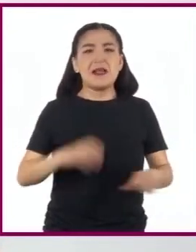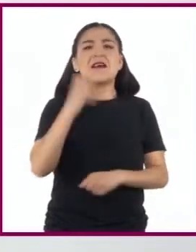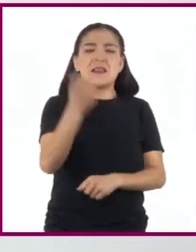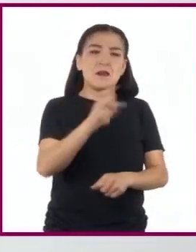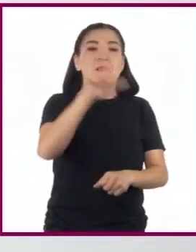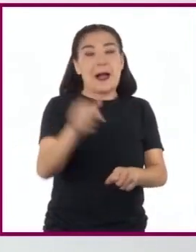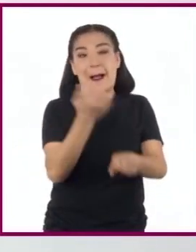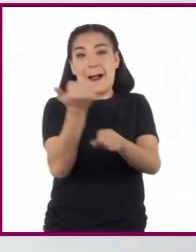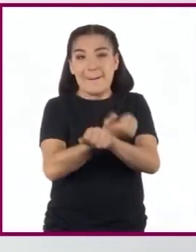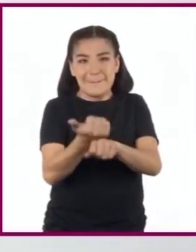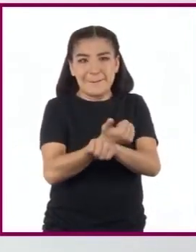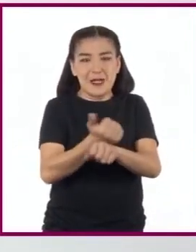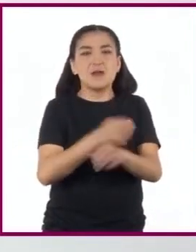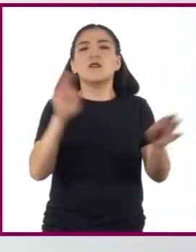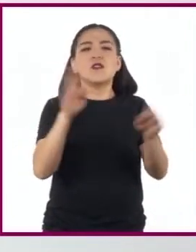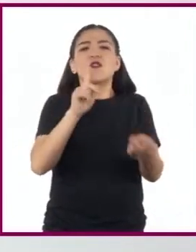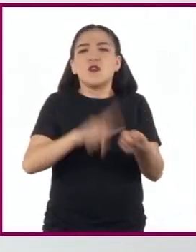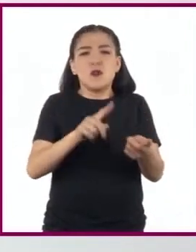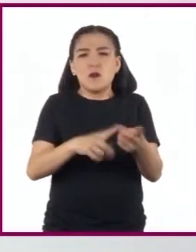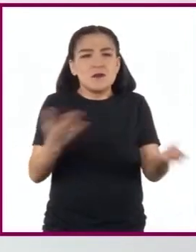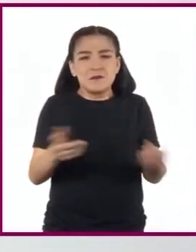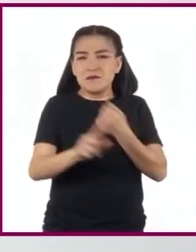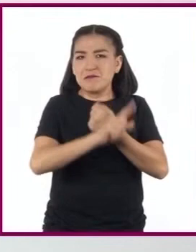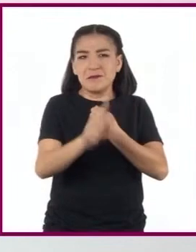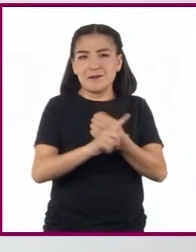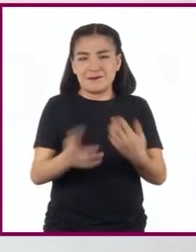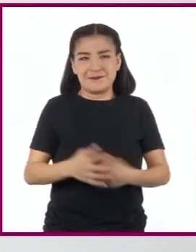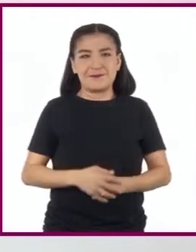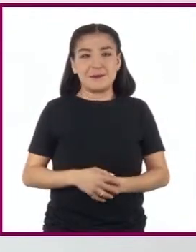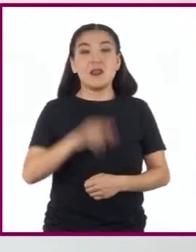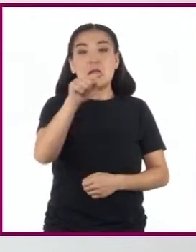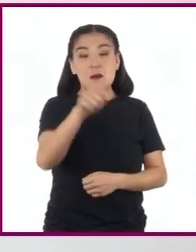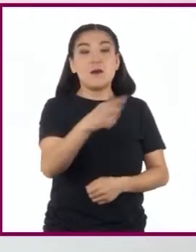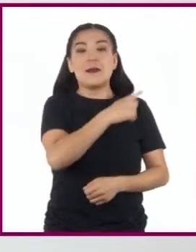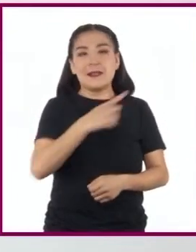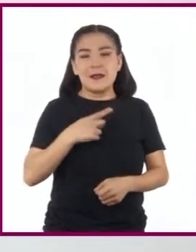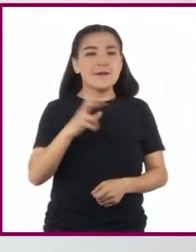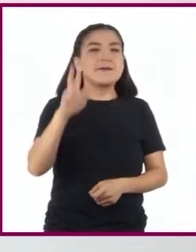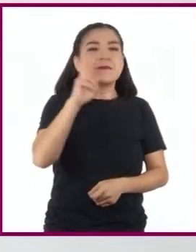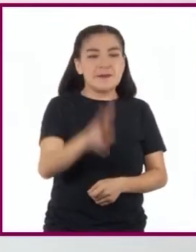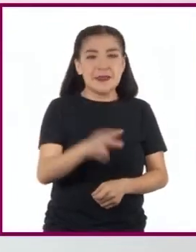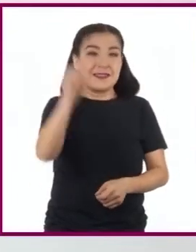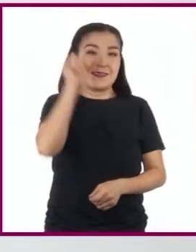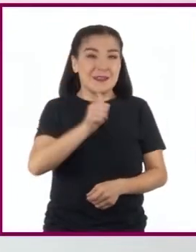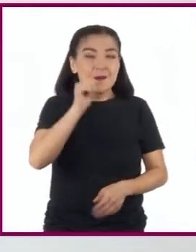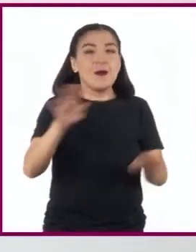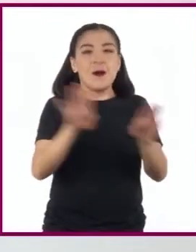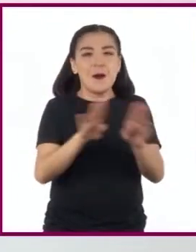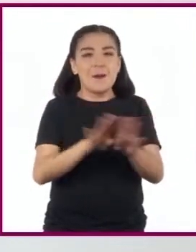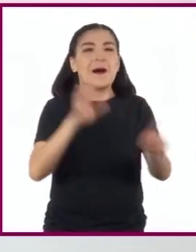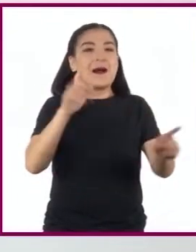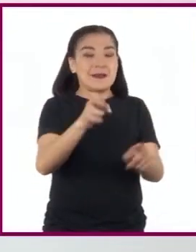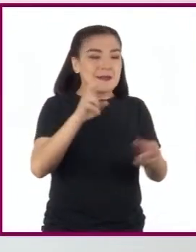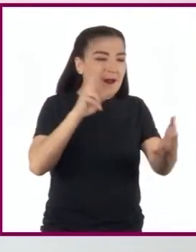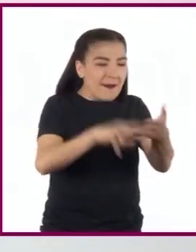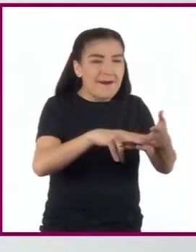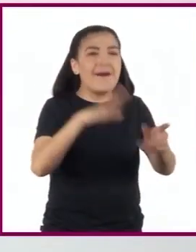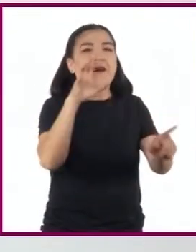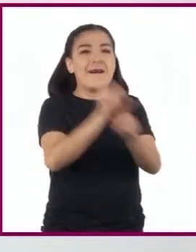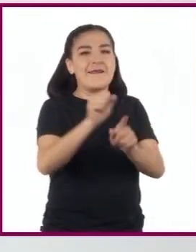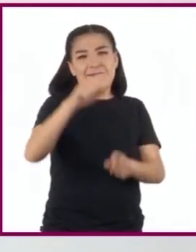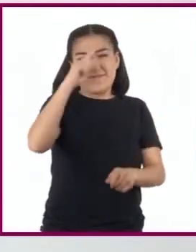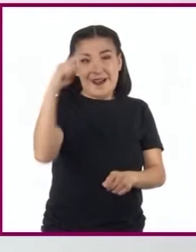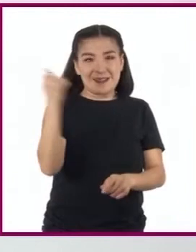información que explique dónde sucedieron los hechos. Tengan en cuenta que no siempre encontrarán todos los datos en una